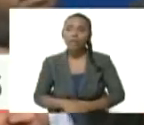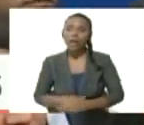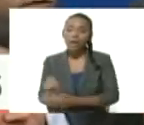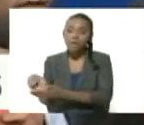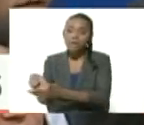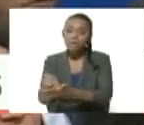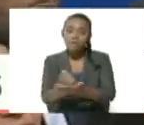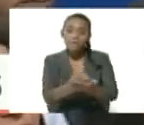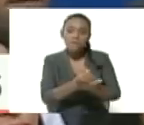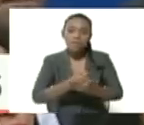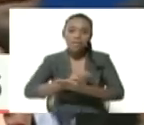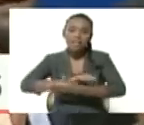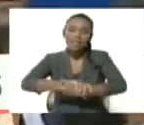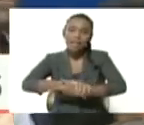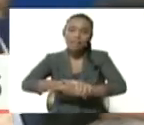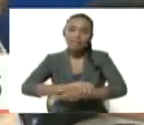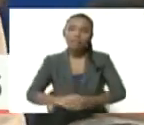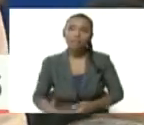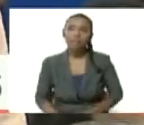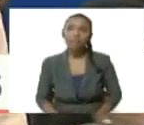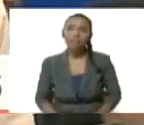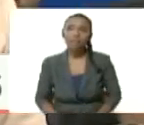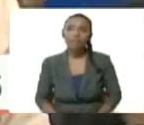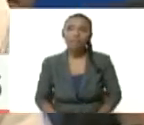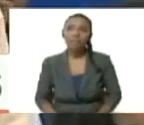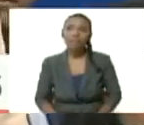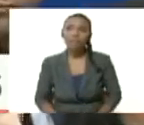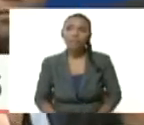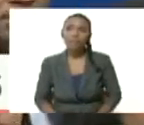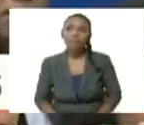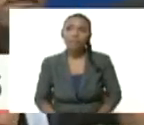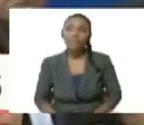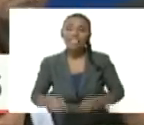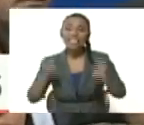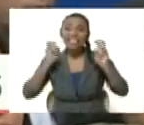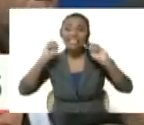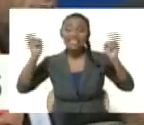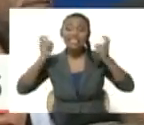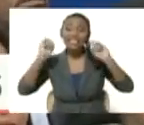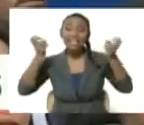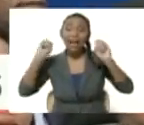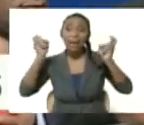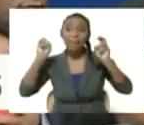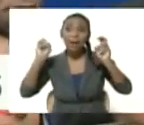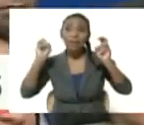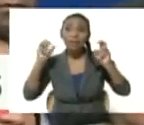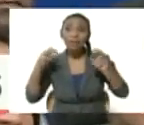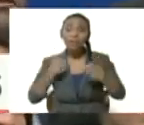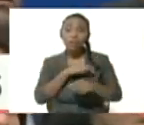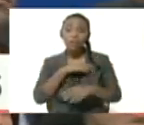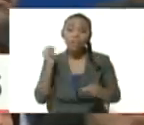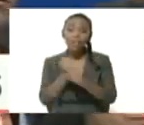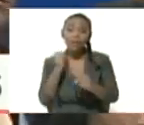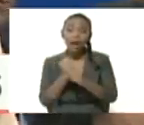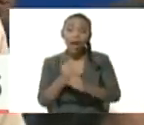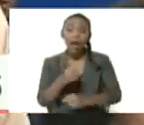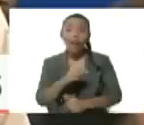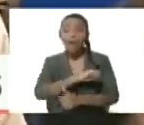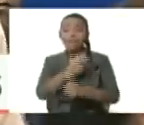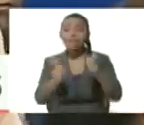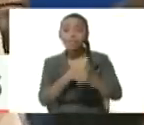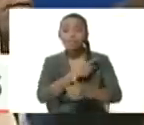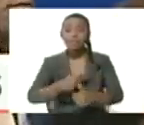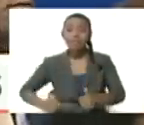recaudación de los impuestos. Tema que vamos a trabajar con nuestra vicepresidenta